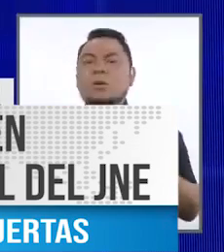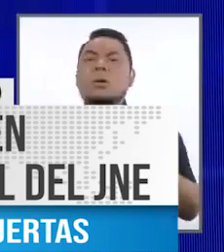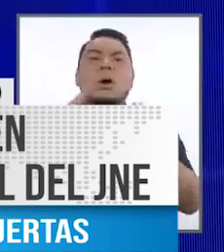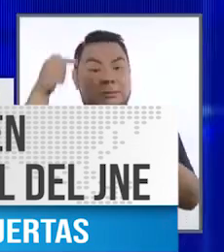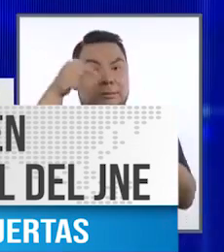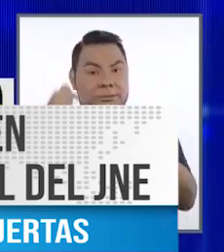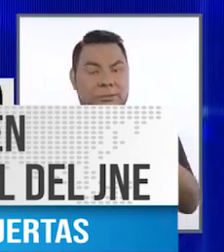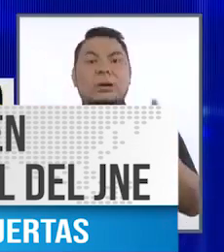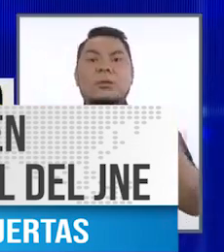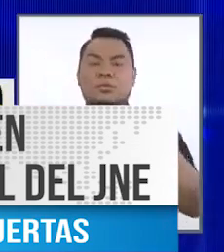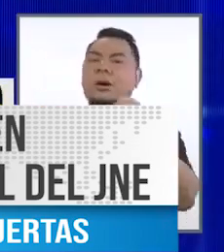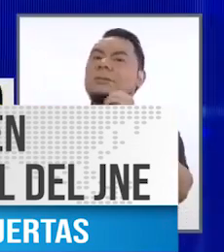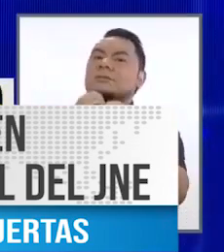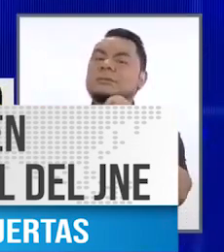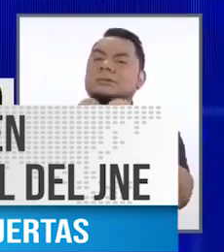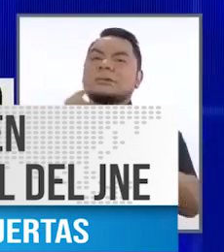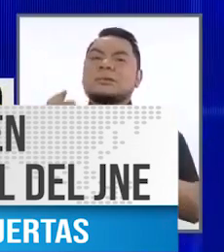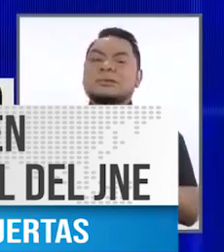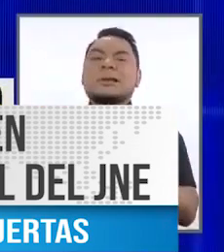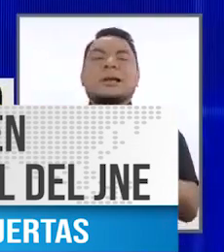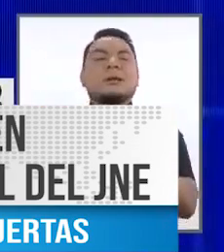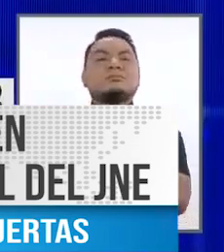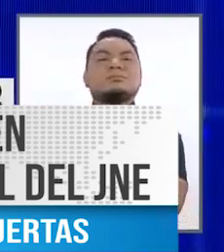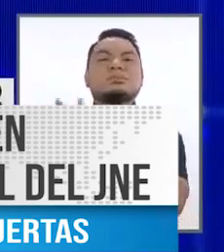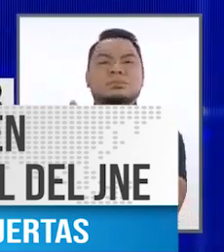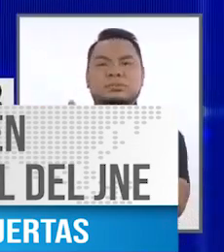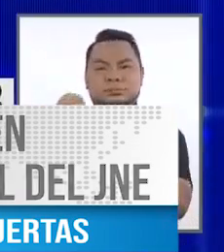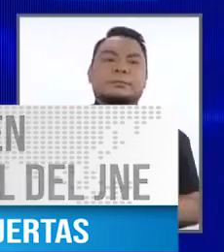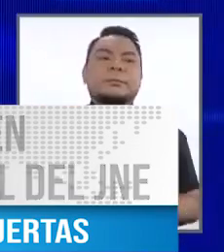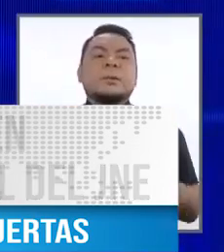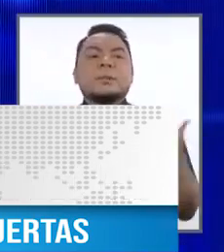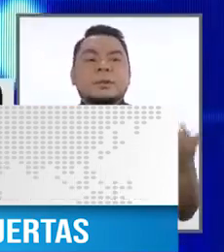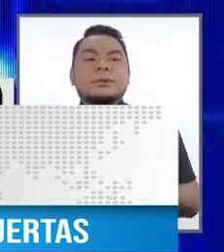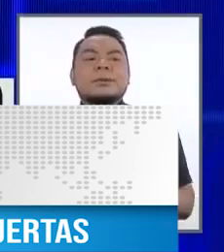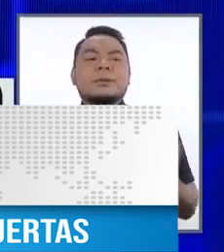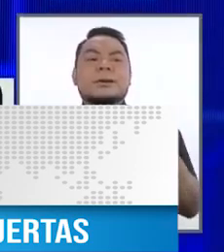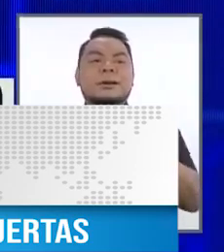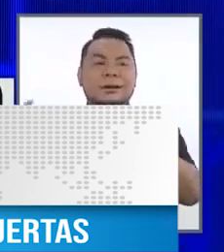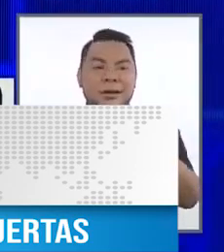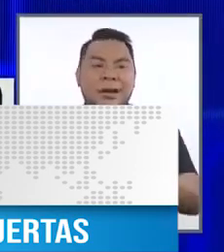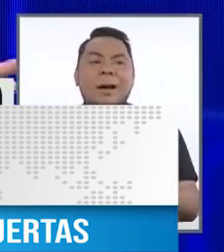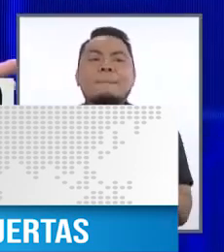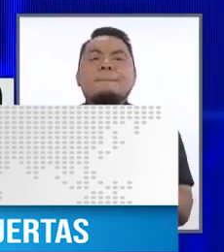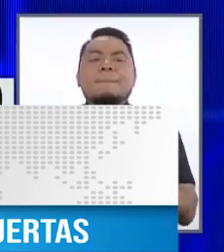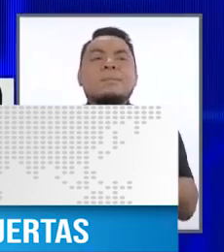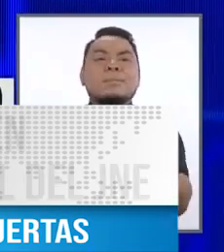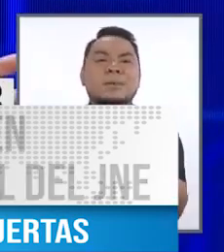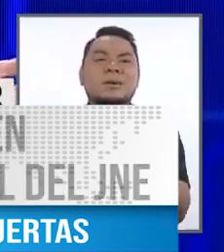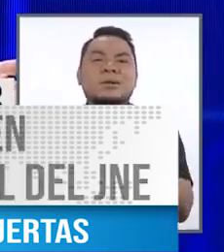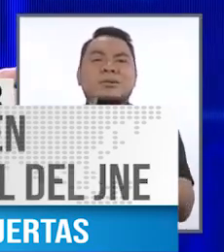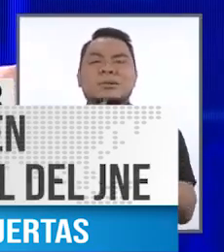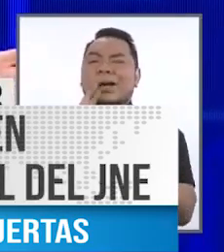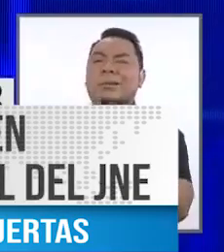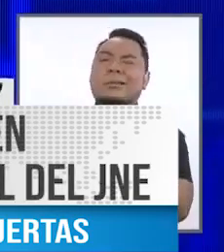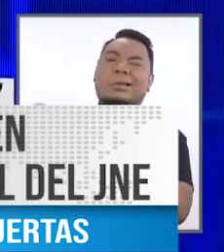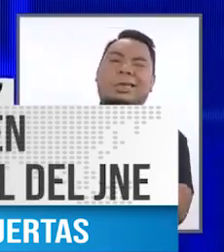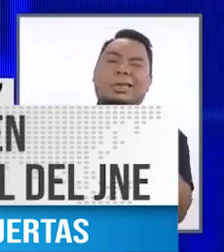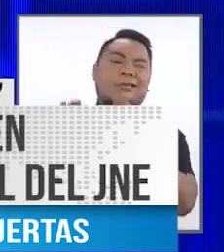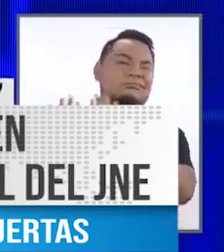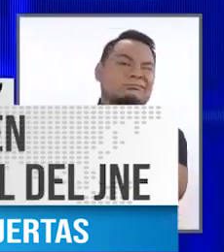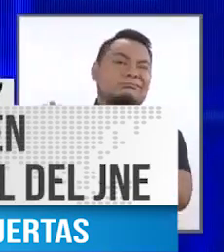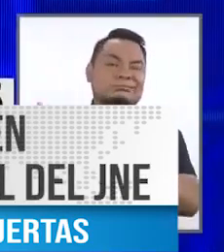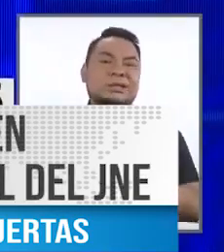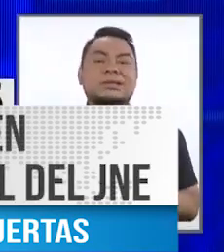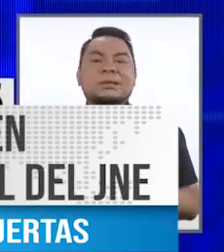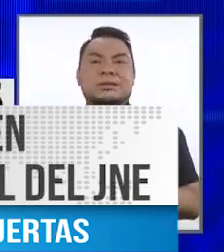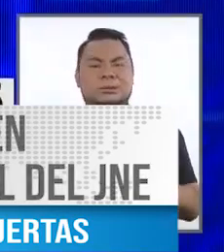candidatos hicieron alusión respectiva a los comentarios de Santos. Hemos venido a hacer propuestas, no a responder guerra sucia. Hay que